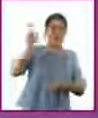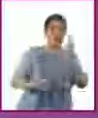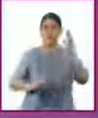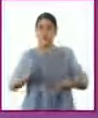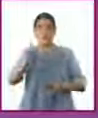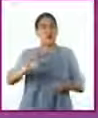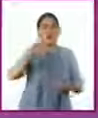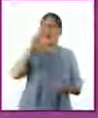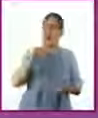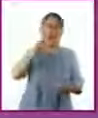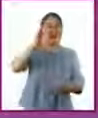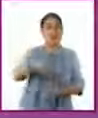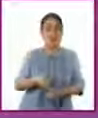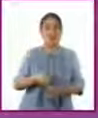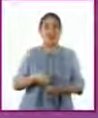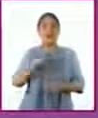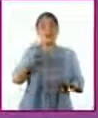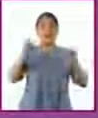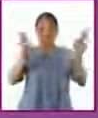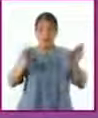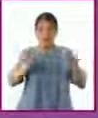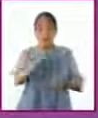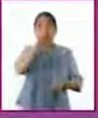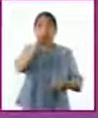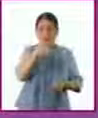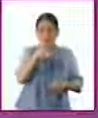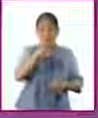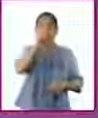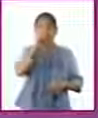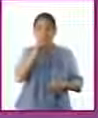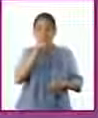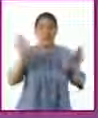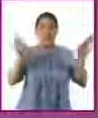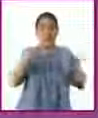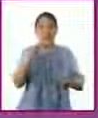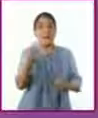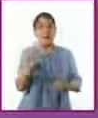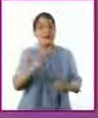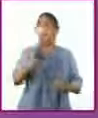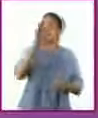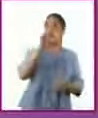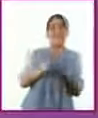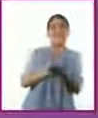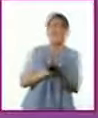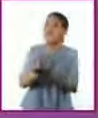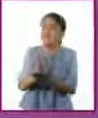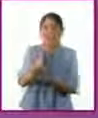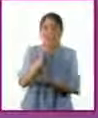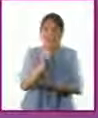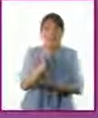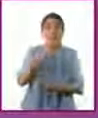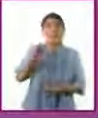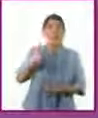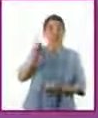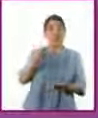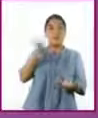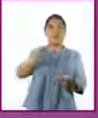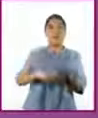La paloma, el cuervo y el perro no pudieron acercarse, pero el